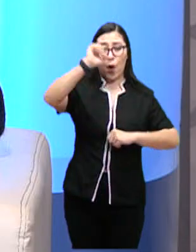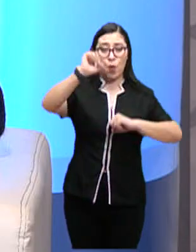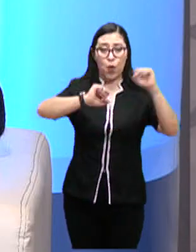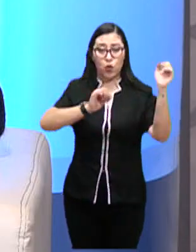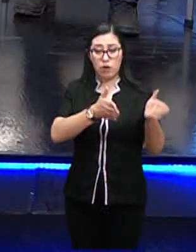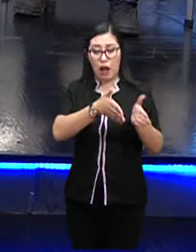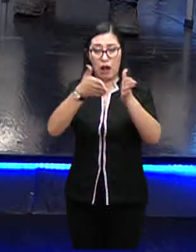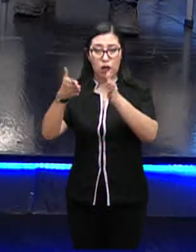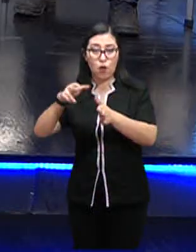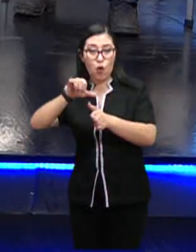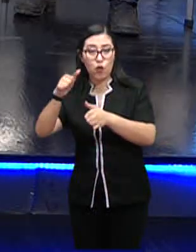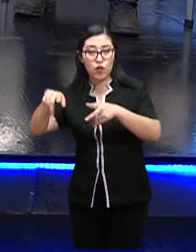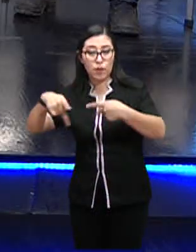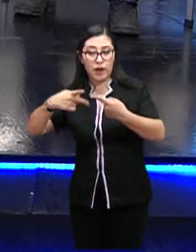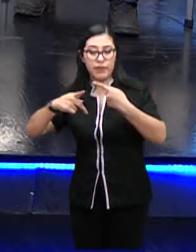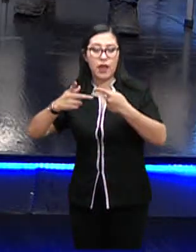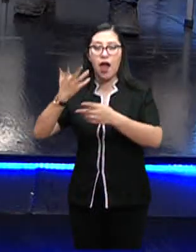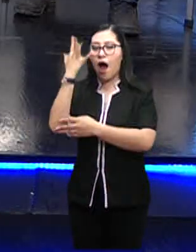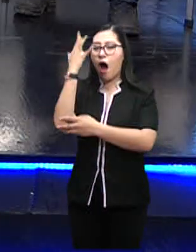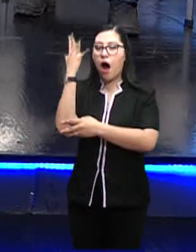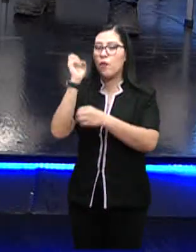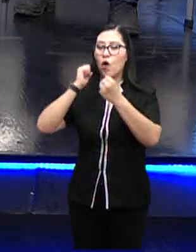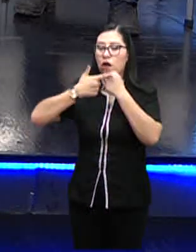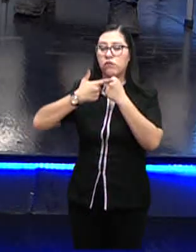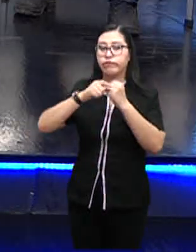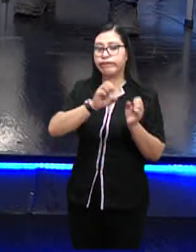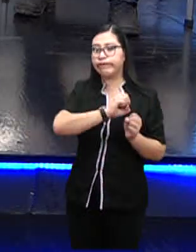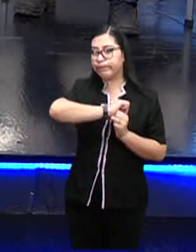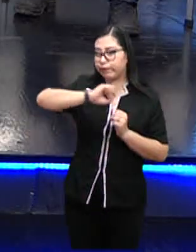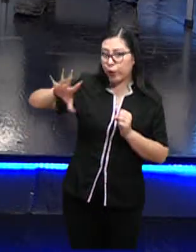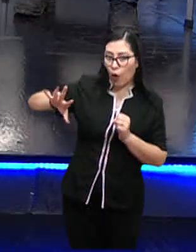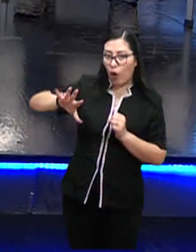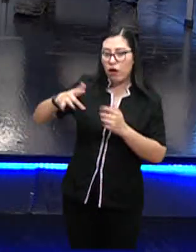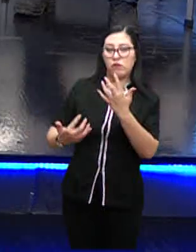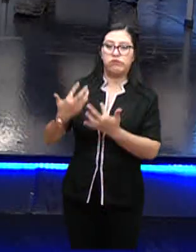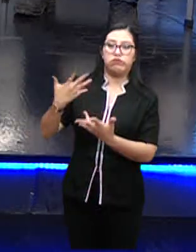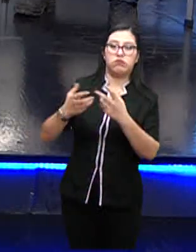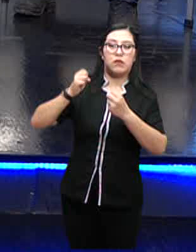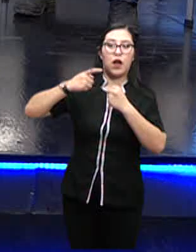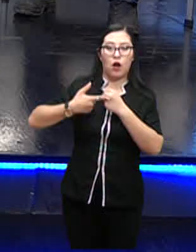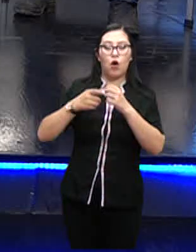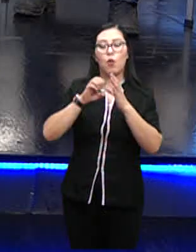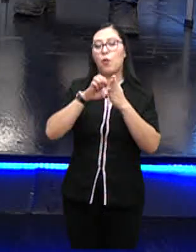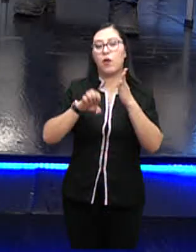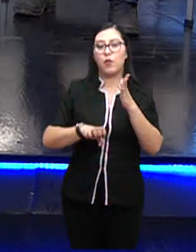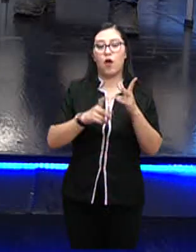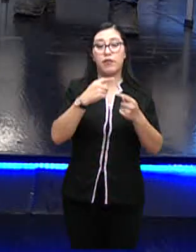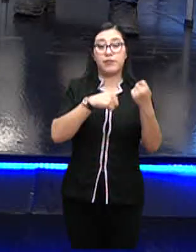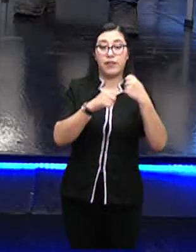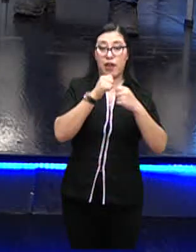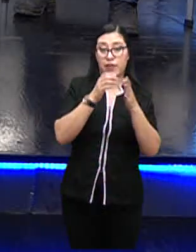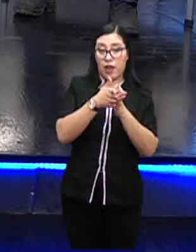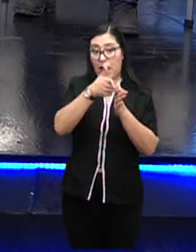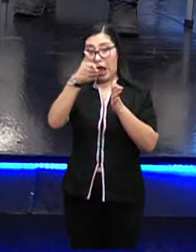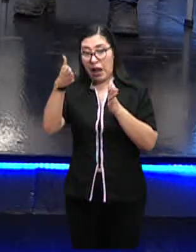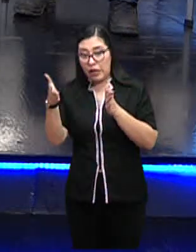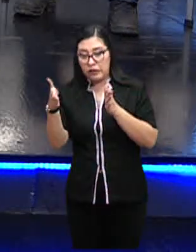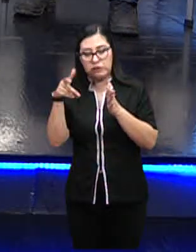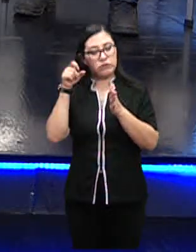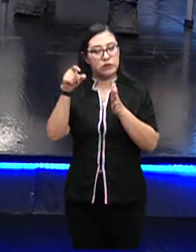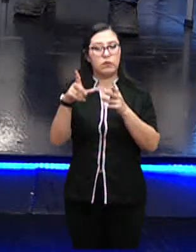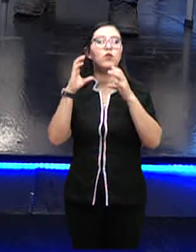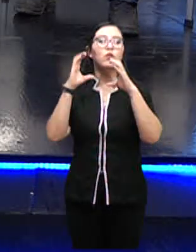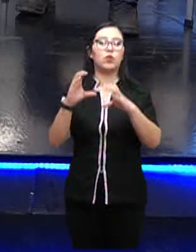problemas, o que un artefacto pirotécnico ingresara hacia una tienda o un comercio establecido, pues ahí se viene